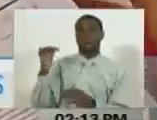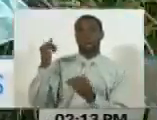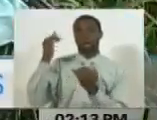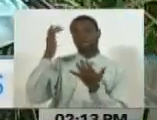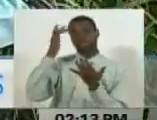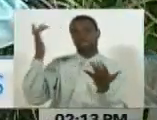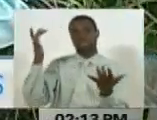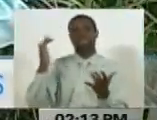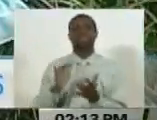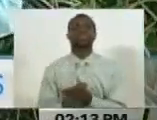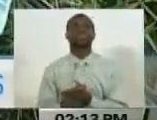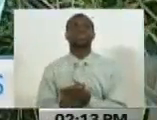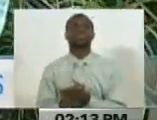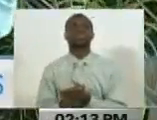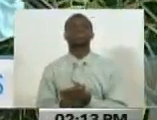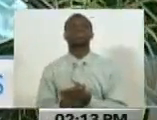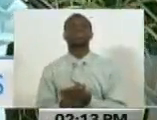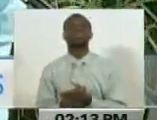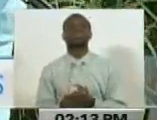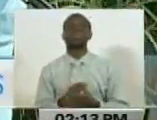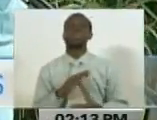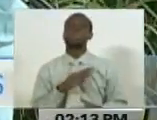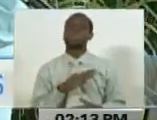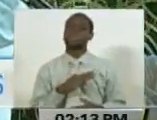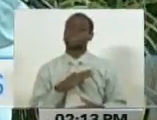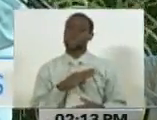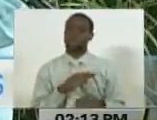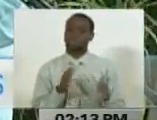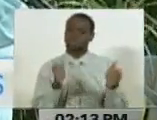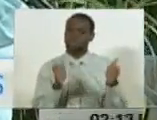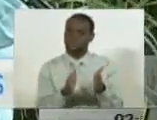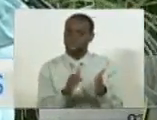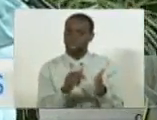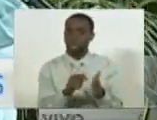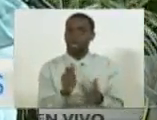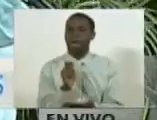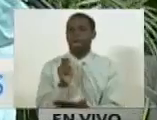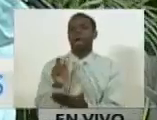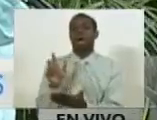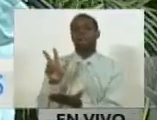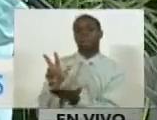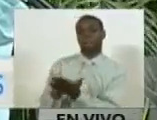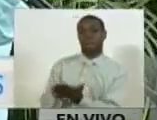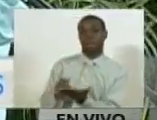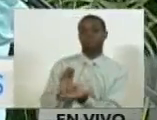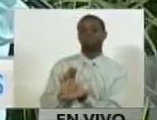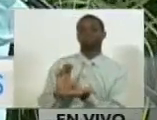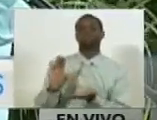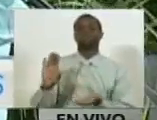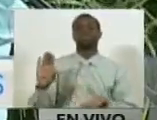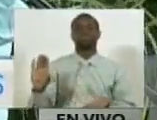La micromisión, yo le aprobé recursos al compañero Elías Agua,